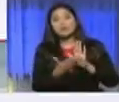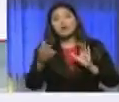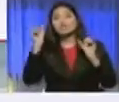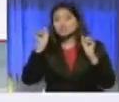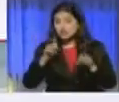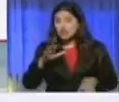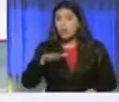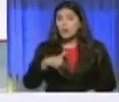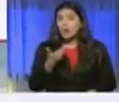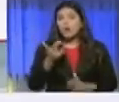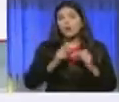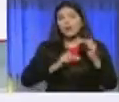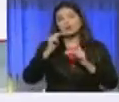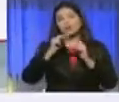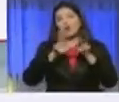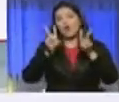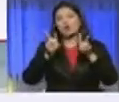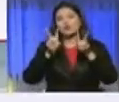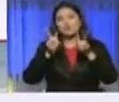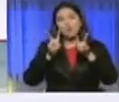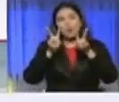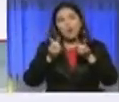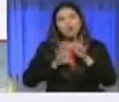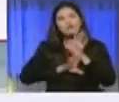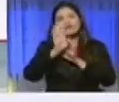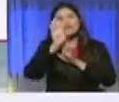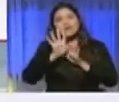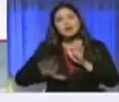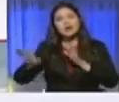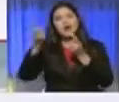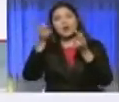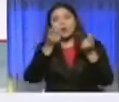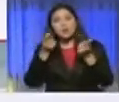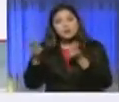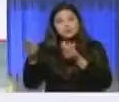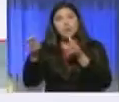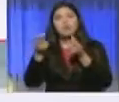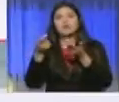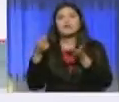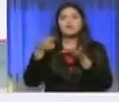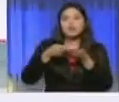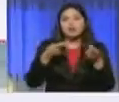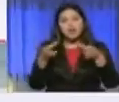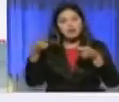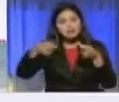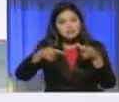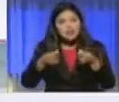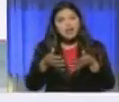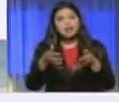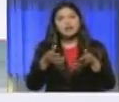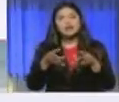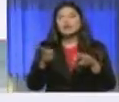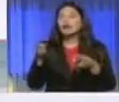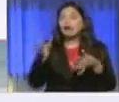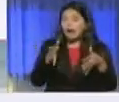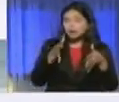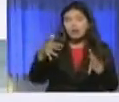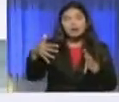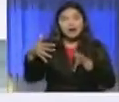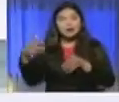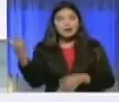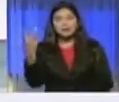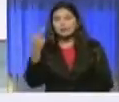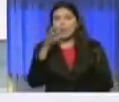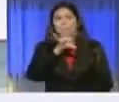podía construir nuevos mecanismos de desarrollo económico, financiero, de ganar-ganar y de desarrollo en